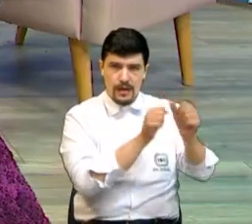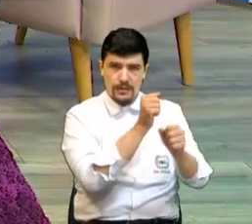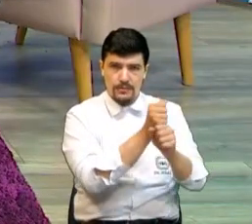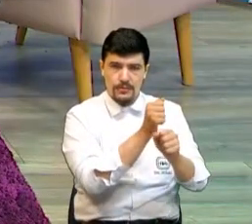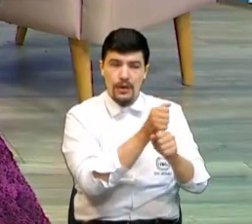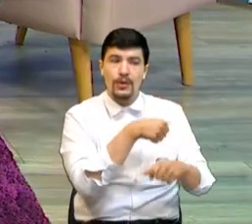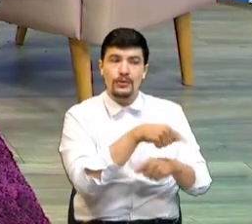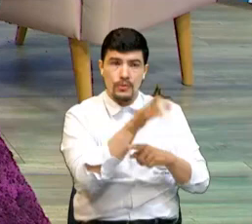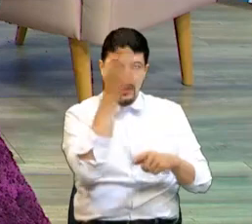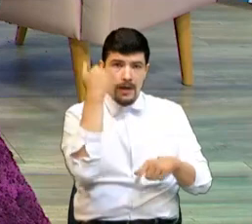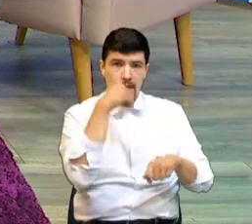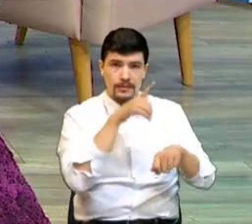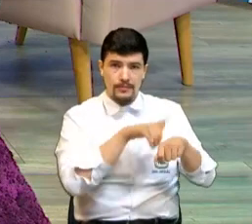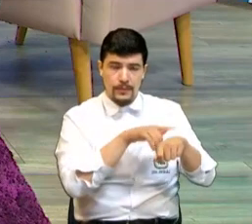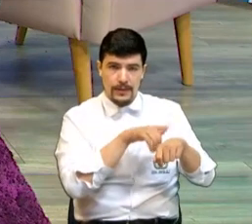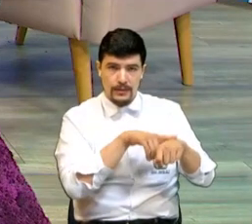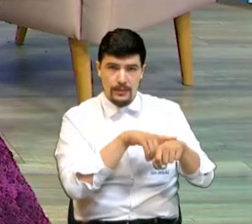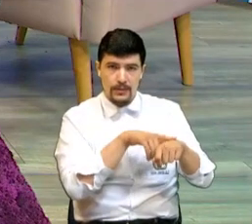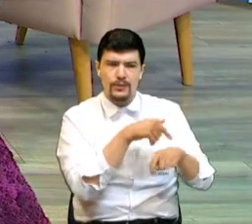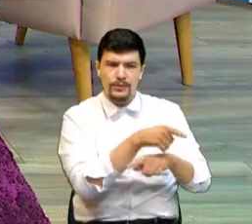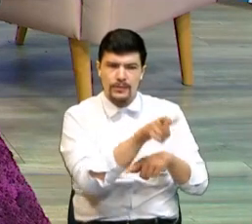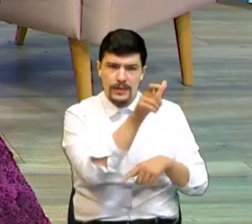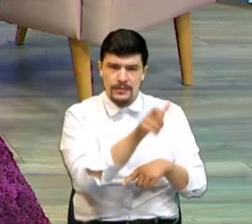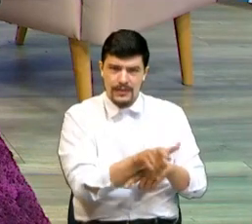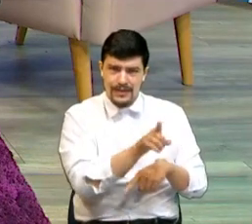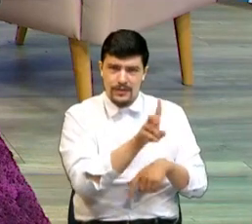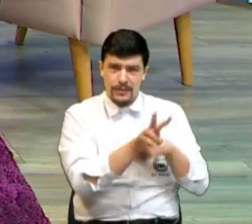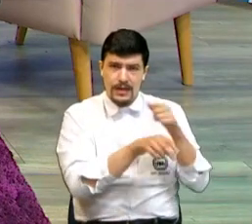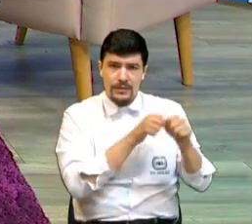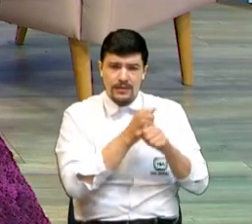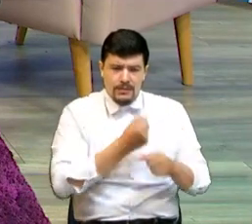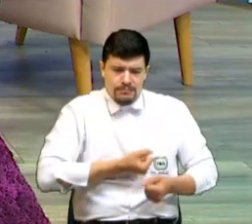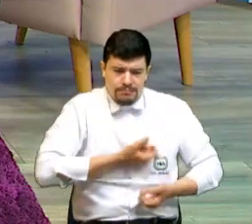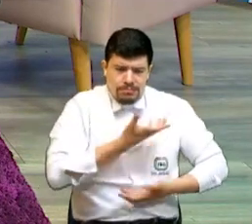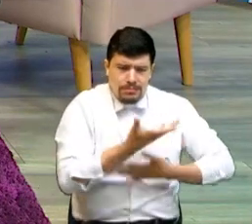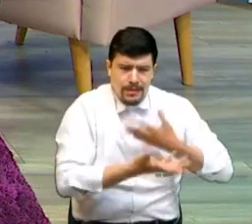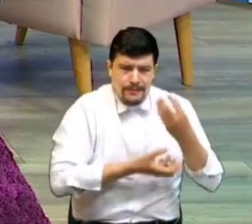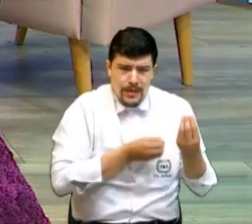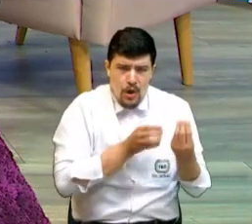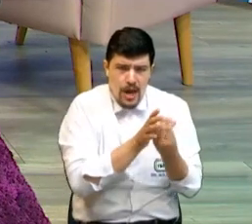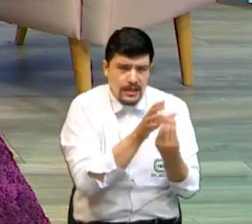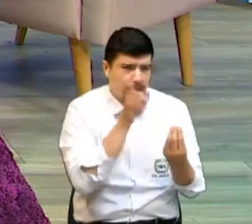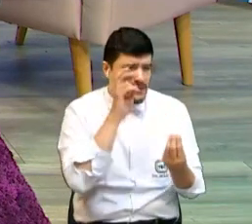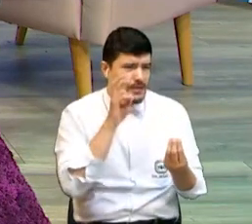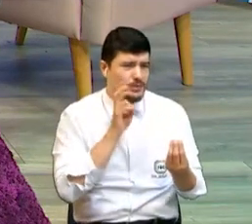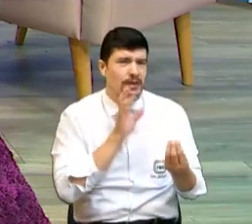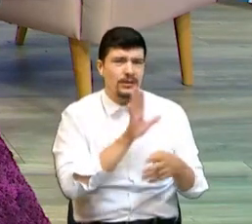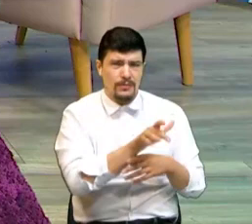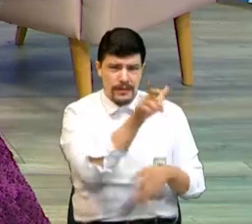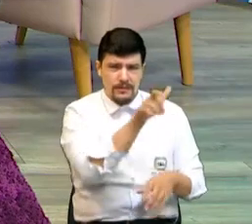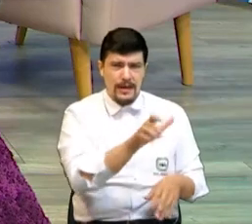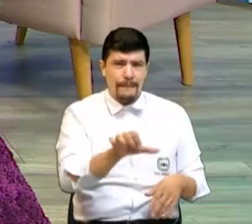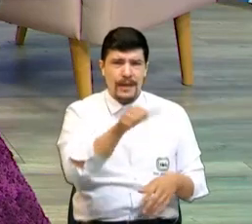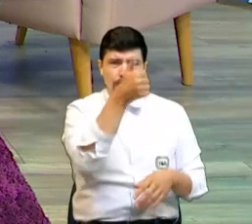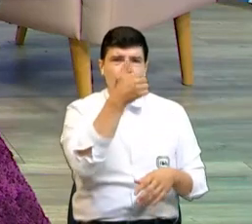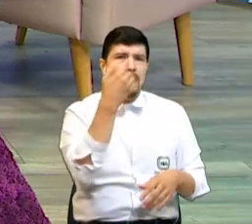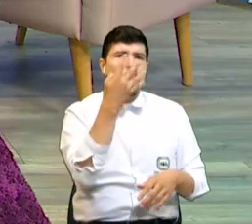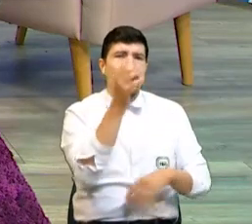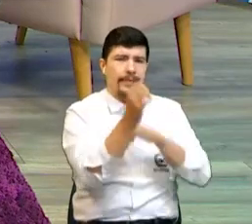en su momento manifestó haber sido abusada de una persona mayor de